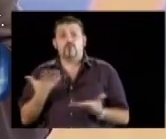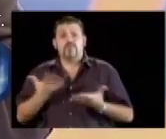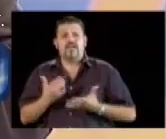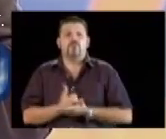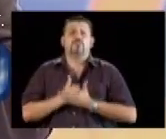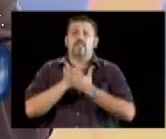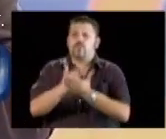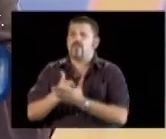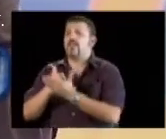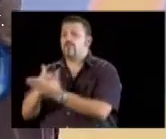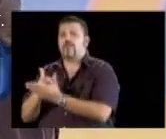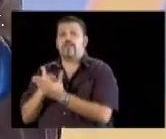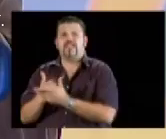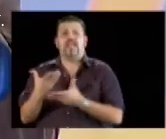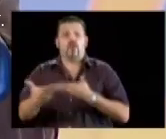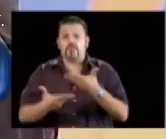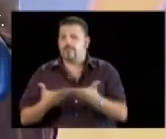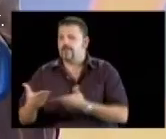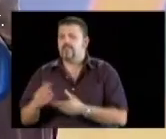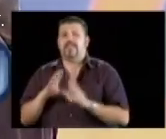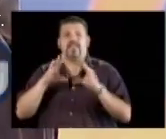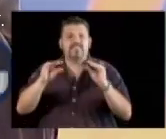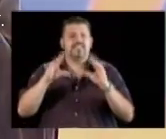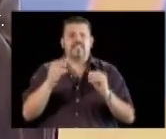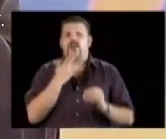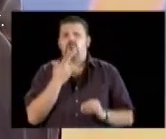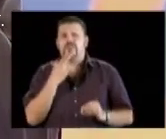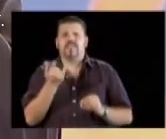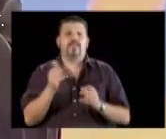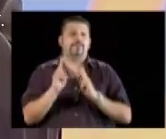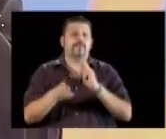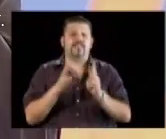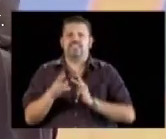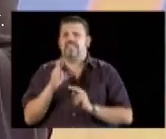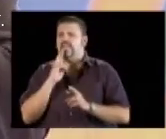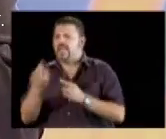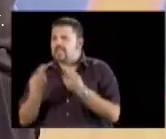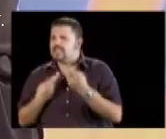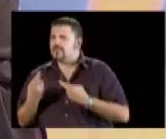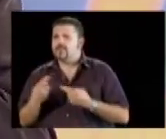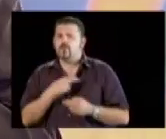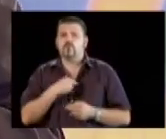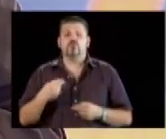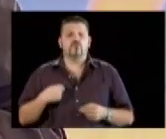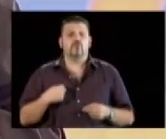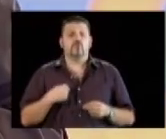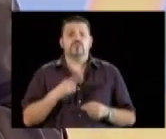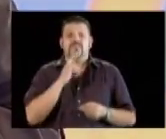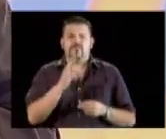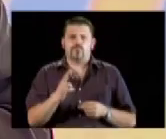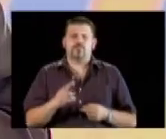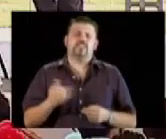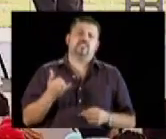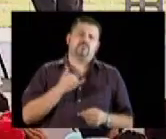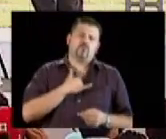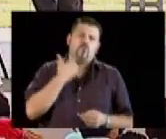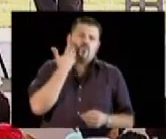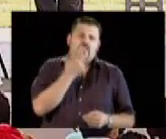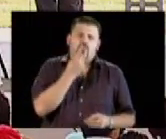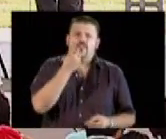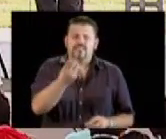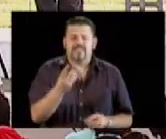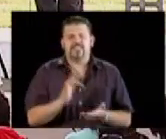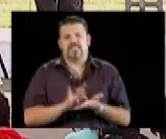a compartir, a enseñar, a usar y platicar, perseguir resultados y no el dinero. Yo quiero agradecerles a